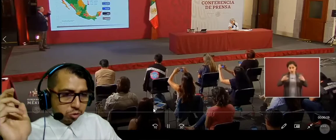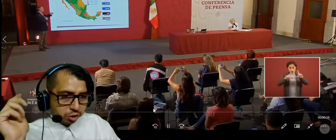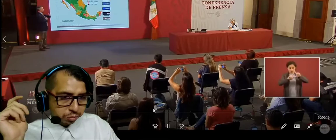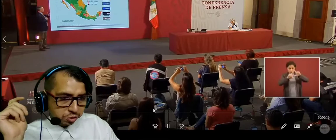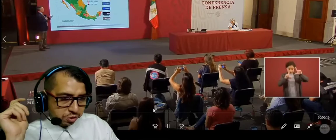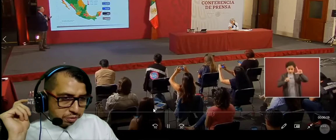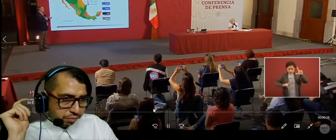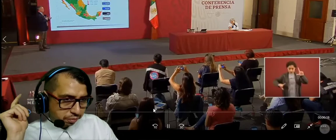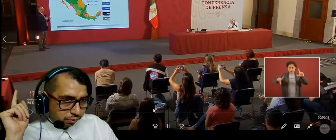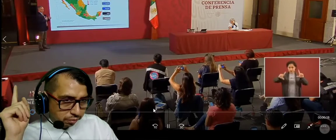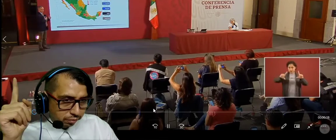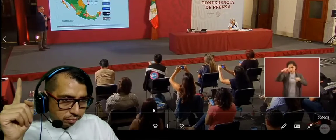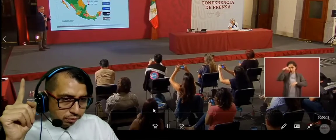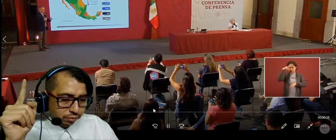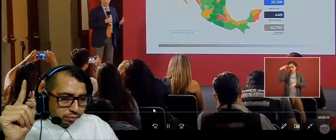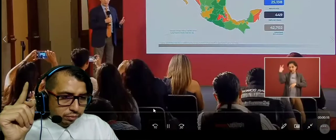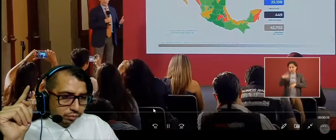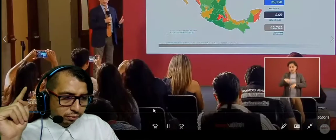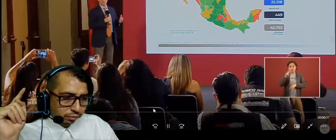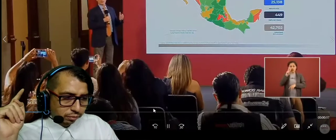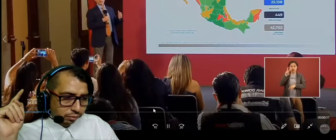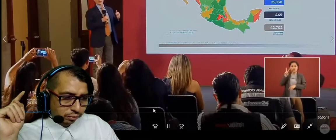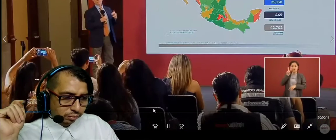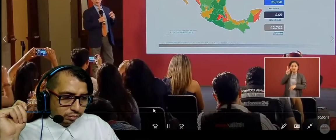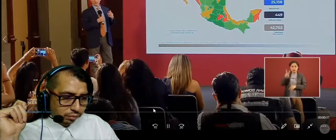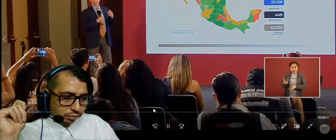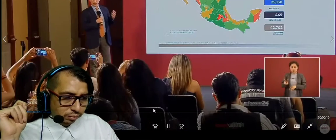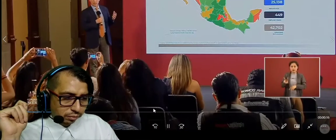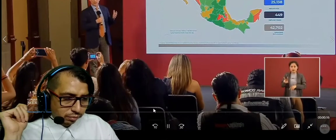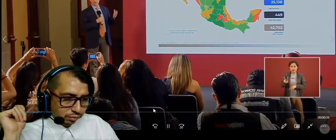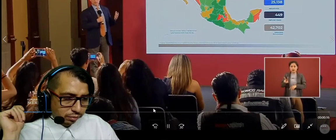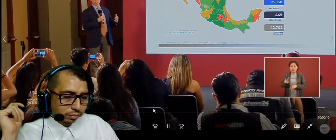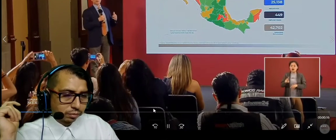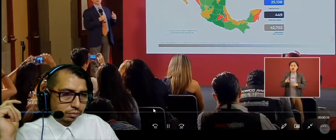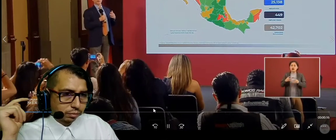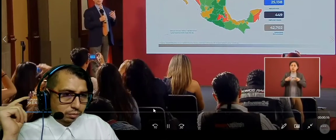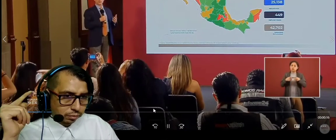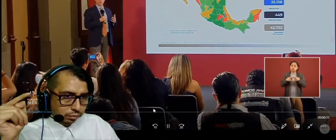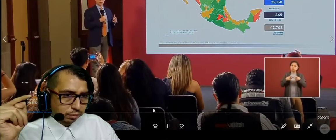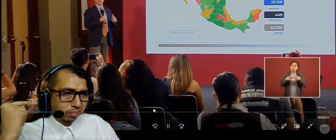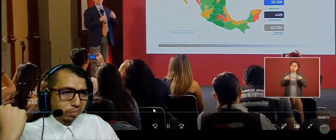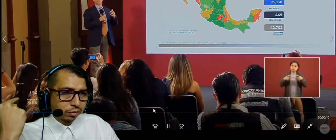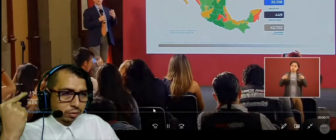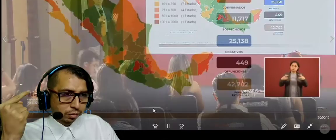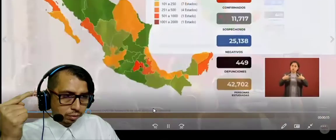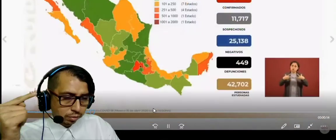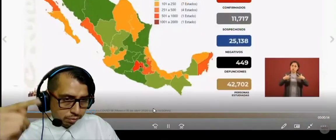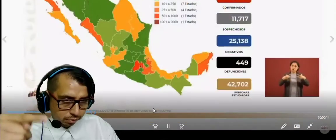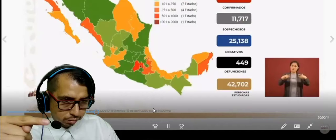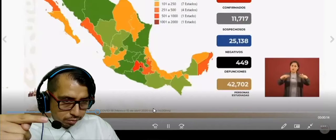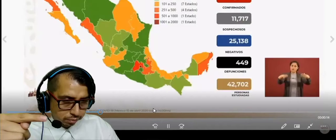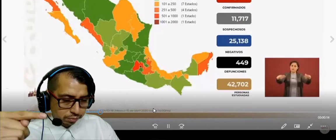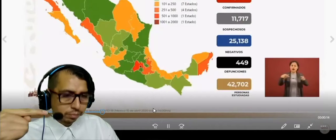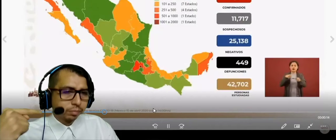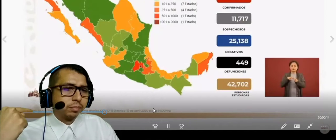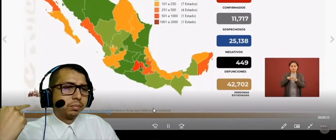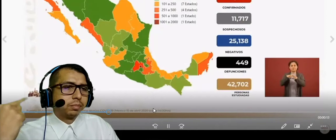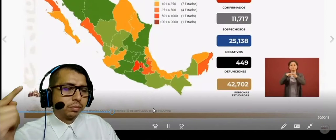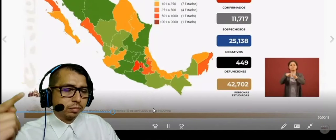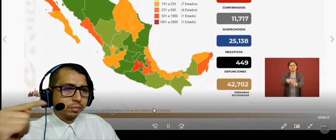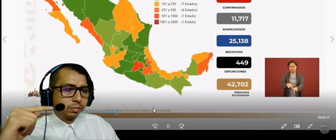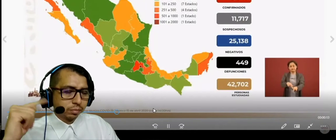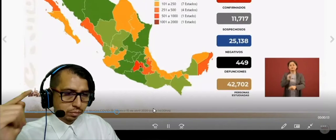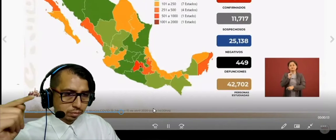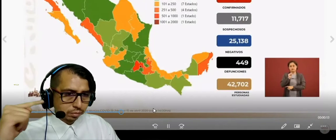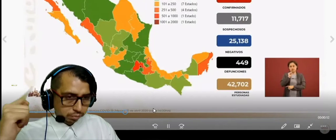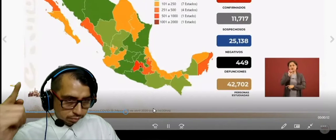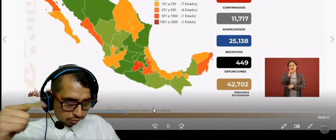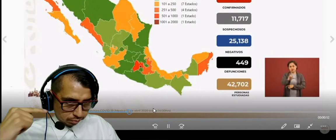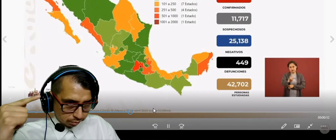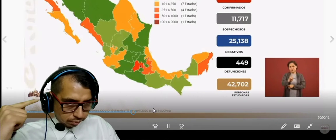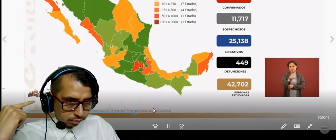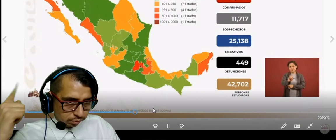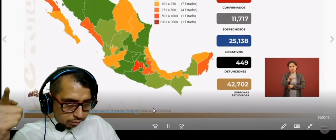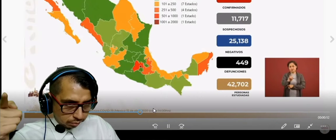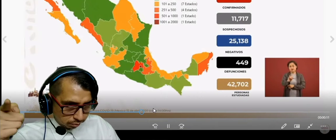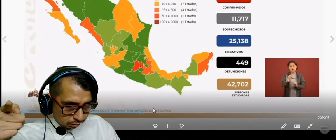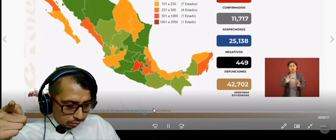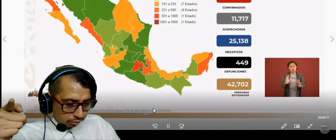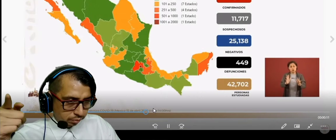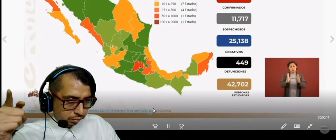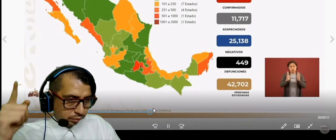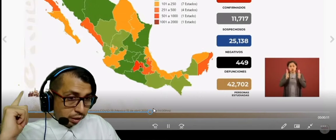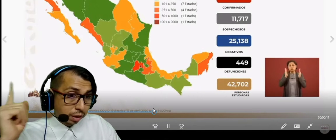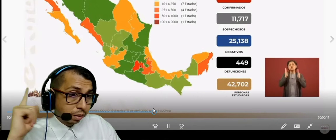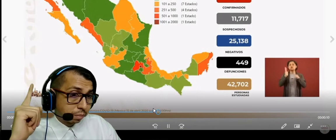otra vez. Seguimos viendo la progresión de la epidemia y hemos dicho, esta epidemia continúa y continúa cada vez de manera más